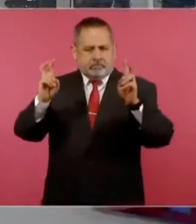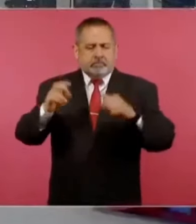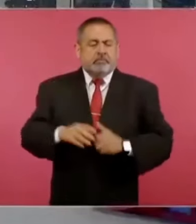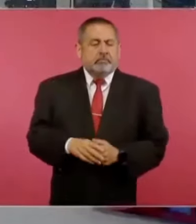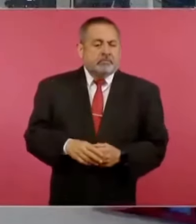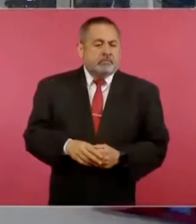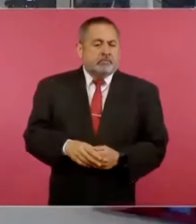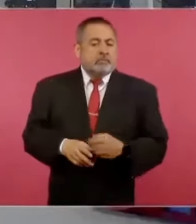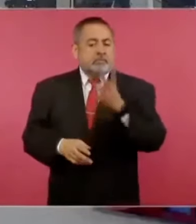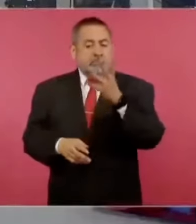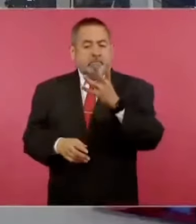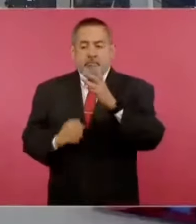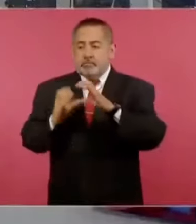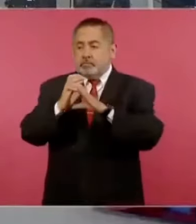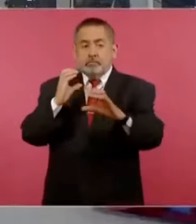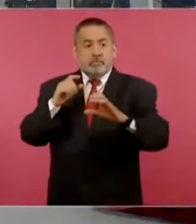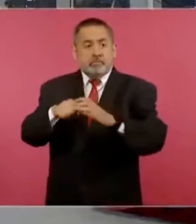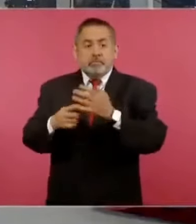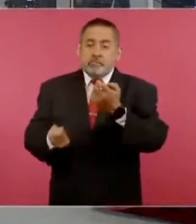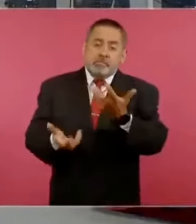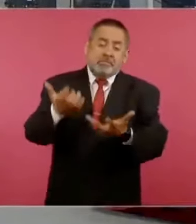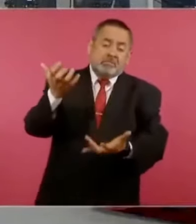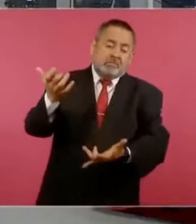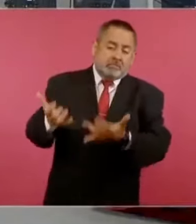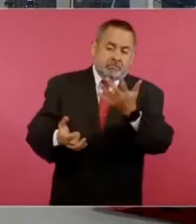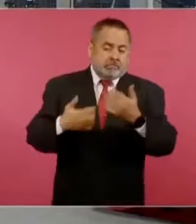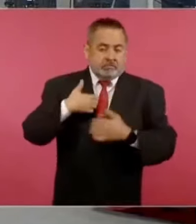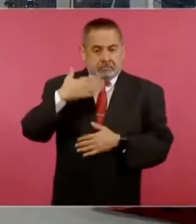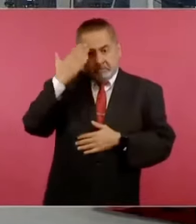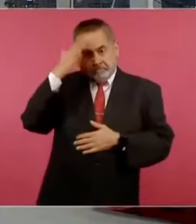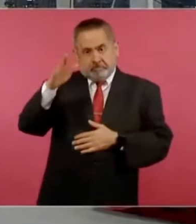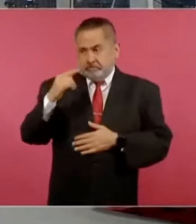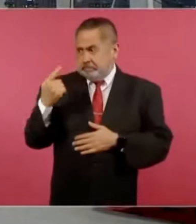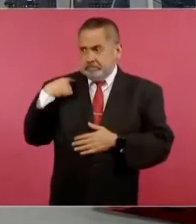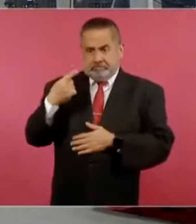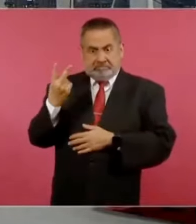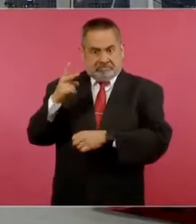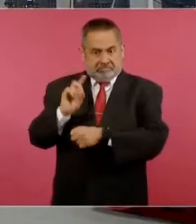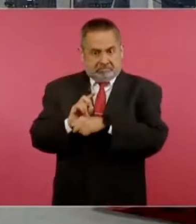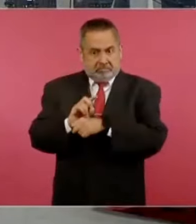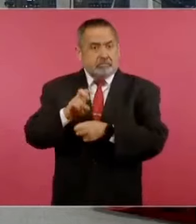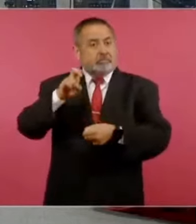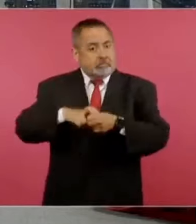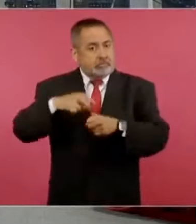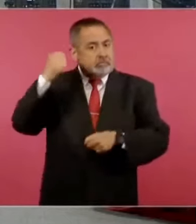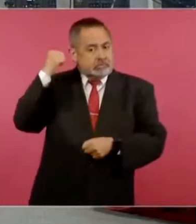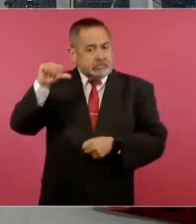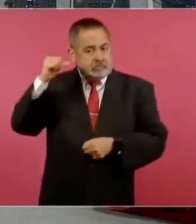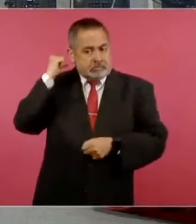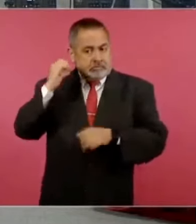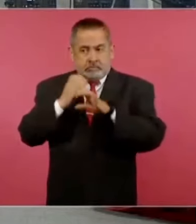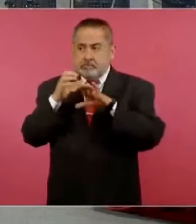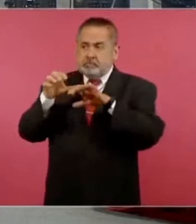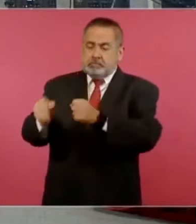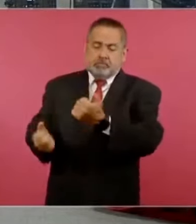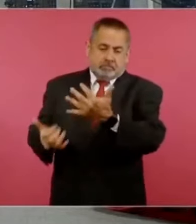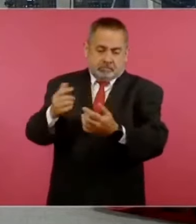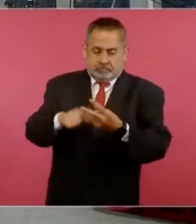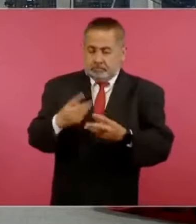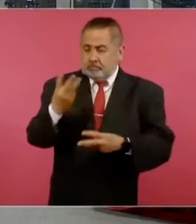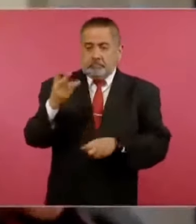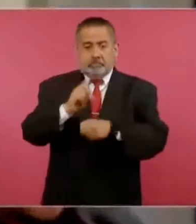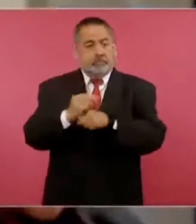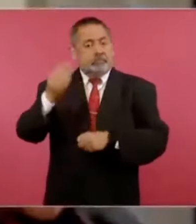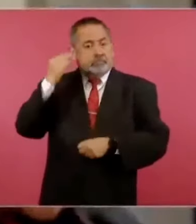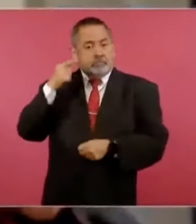unidades de transporte público fueron incendiadas por hombres desconocidos en las últimas 48 horas en Acapulco. Y hace 3 días asesinaron al jefe de